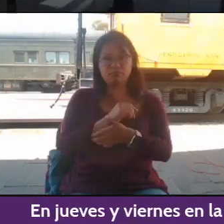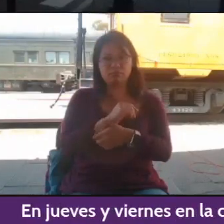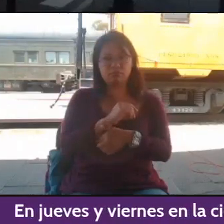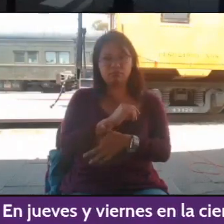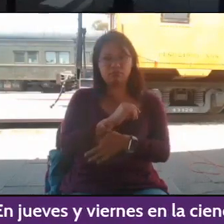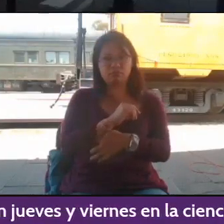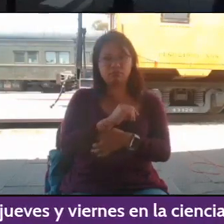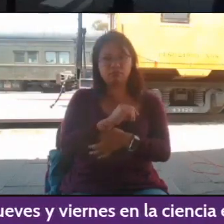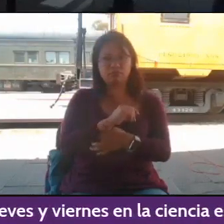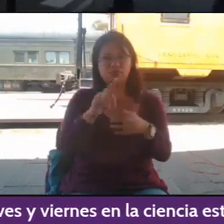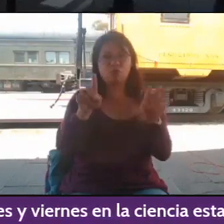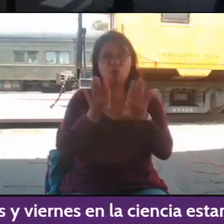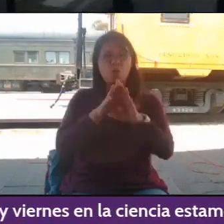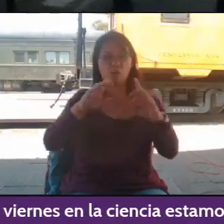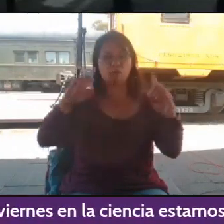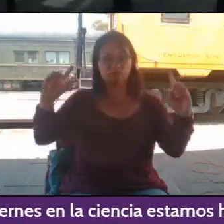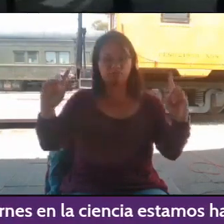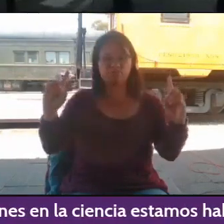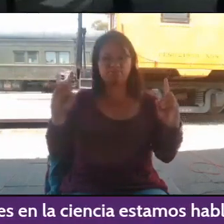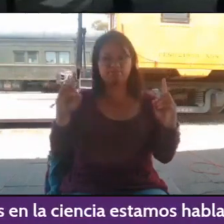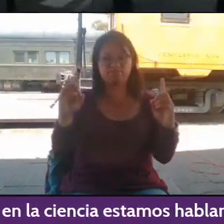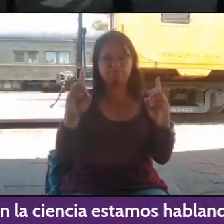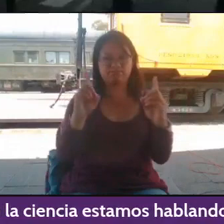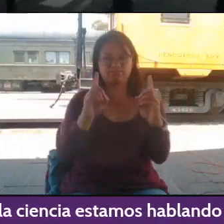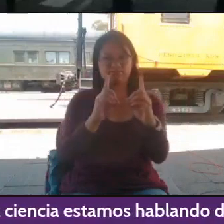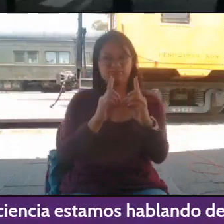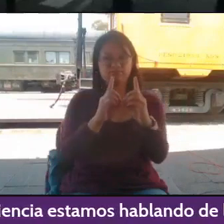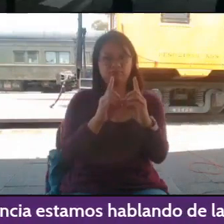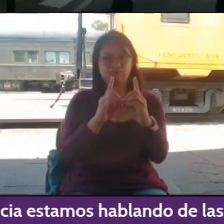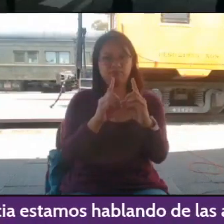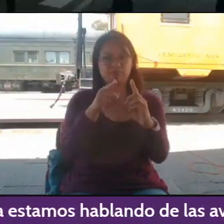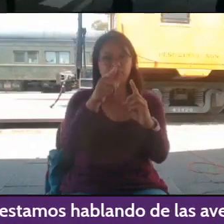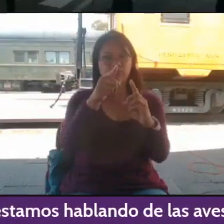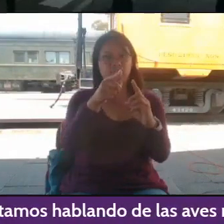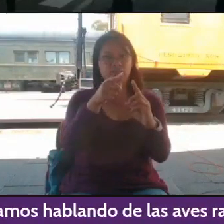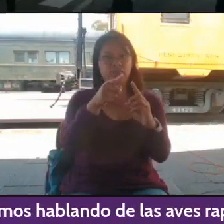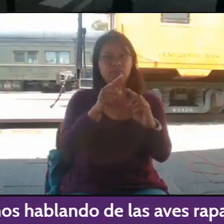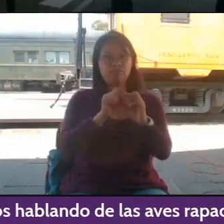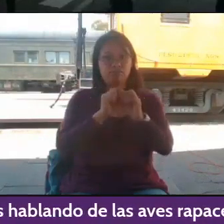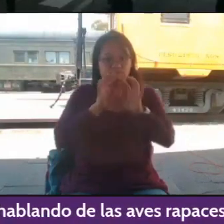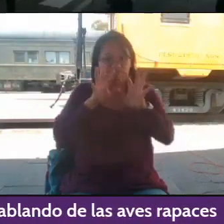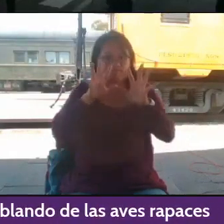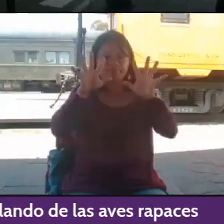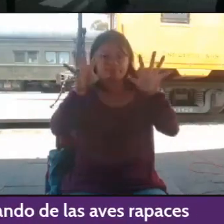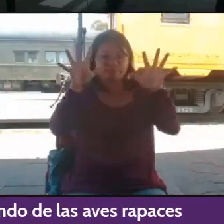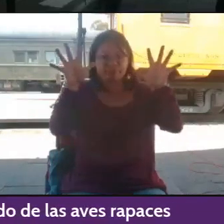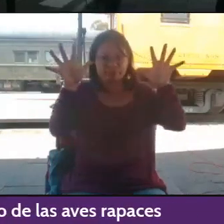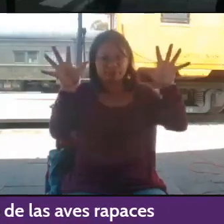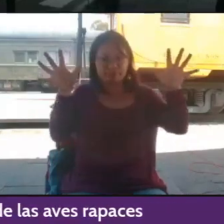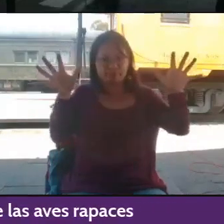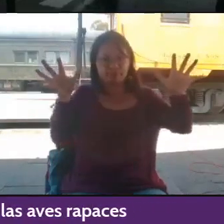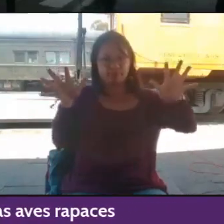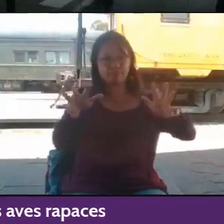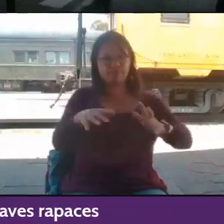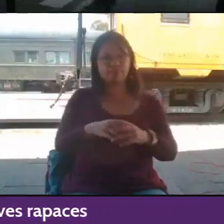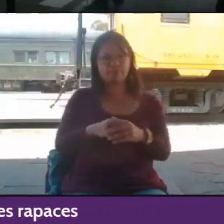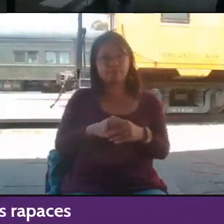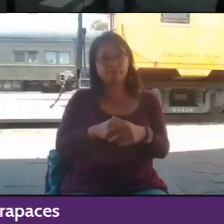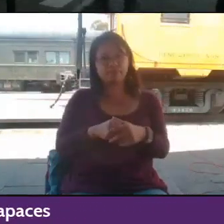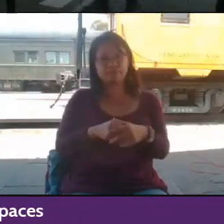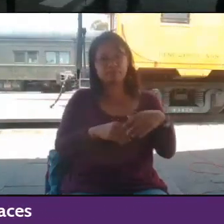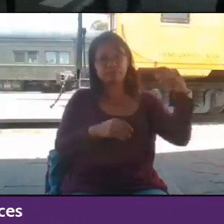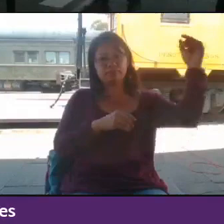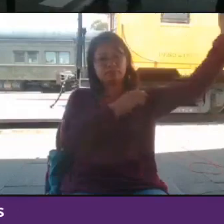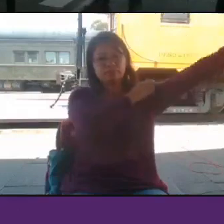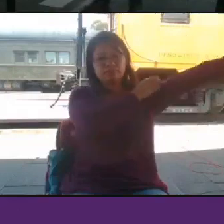Se la van acercando, y el búho en cuanto la ve dice, tengo que verme grandota. Con este van a ver. Si puedo enfrentarlo, me voy